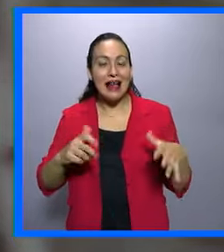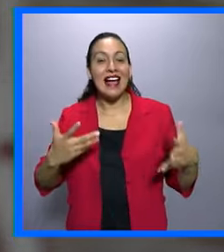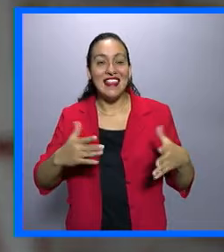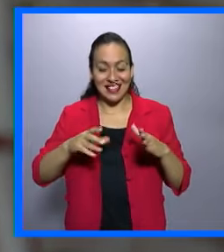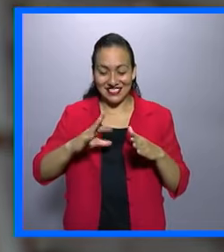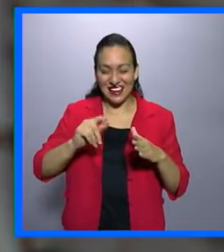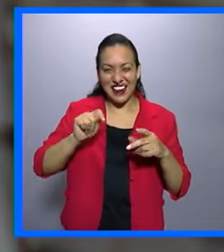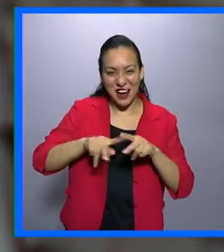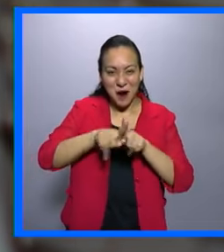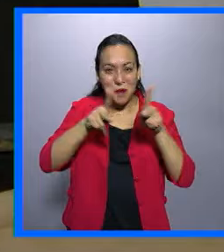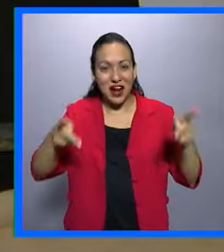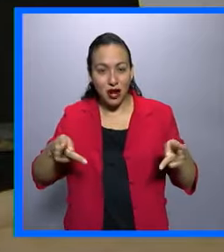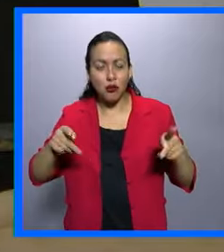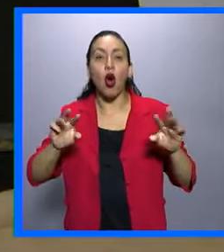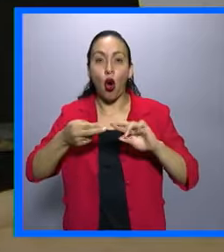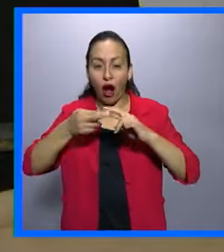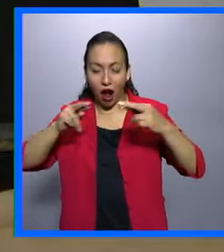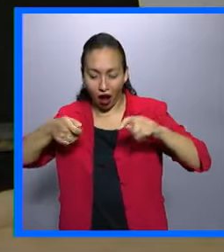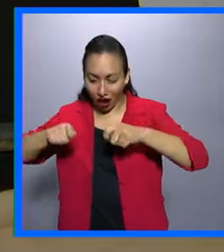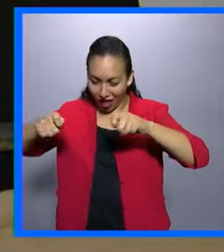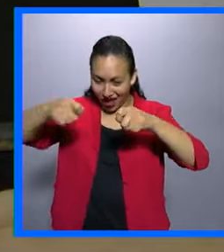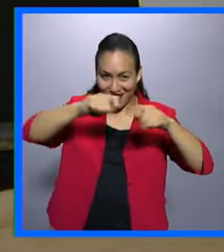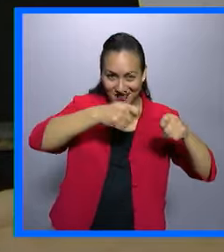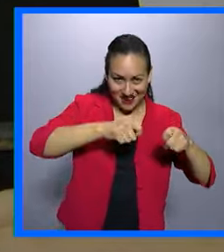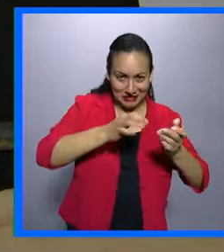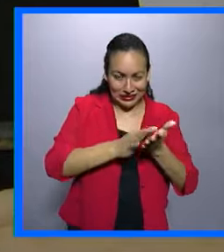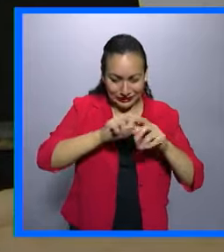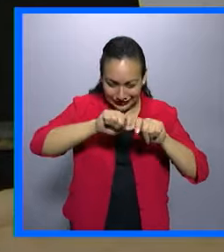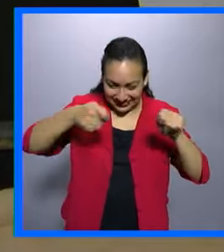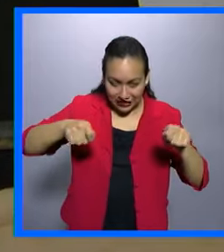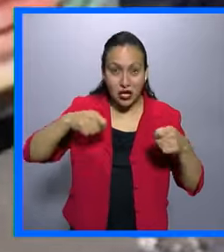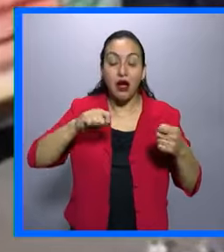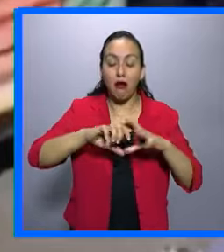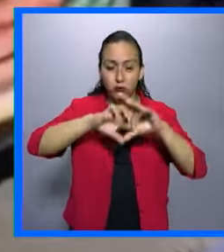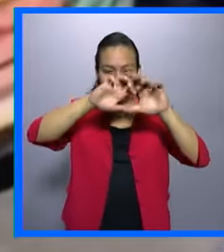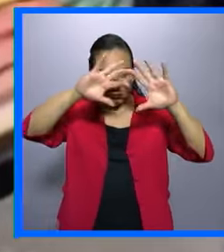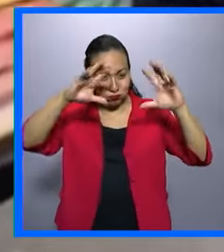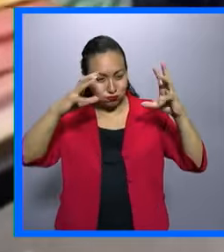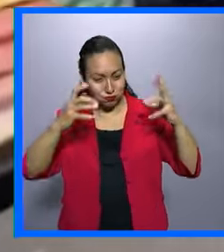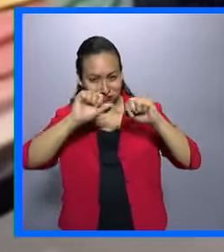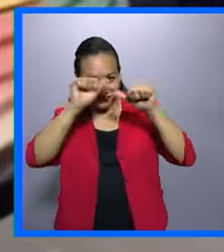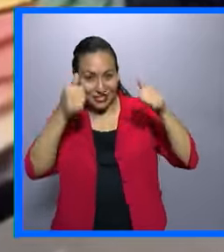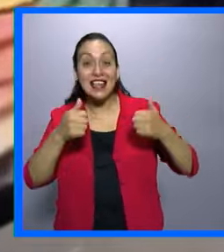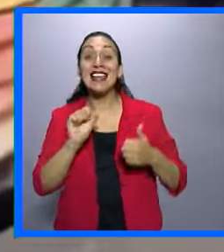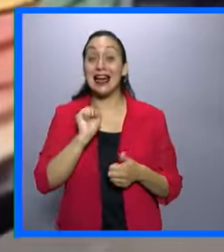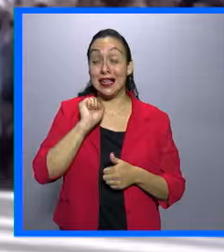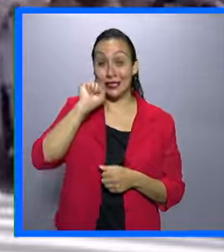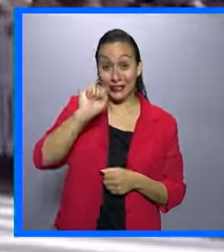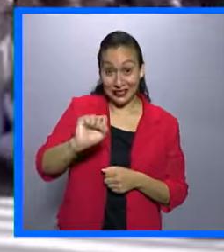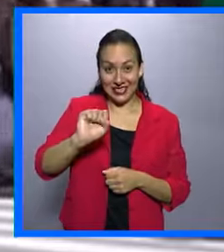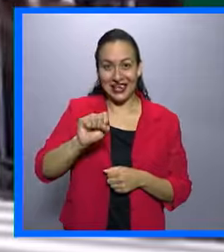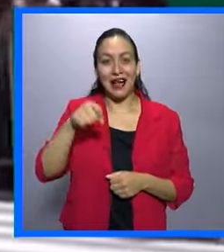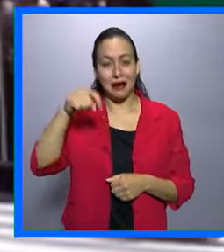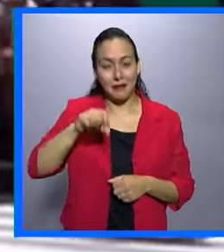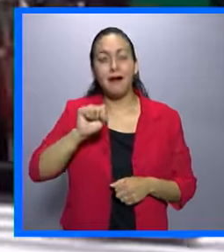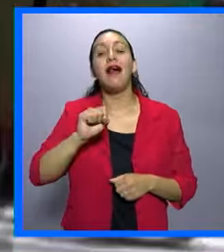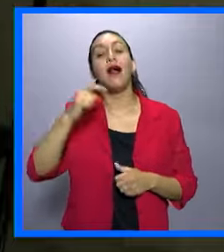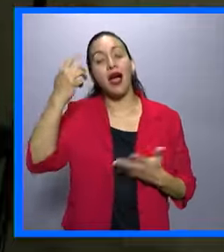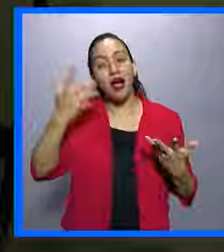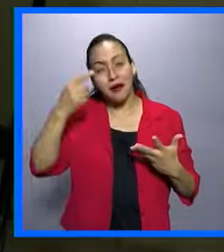cartón, periódico y alambre en piezas de enorme valor que el próximo sábado lucirán en el gran desfile del Día de Muertos